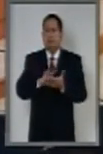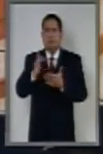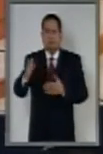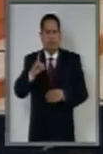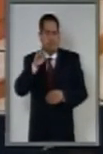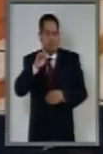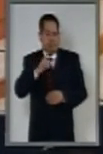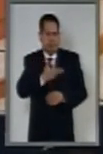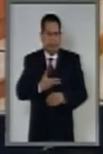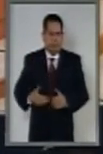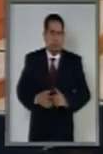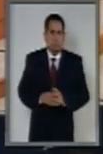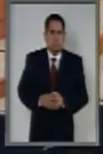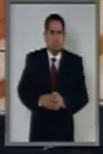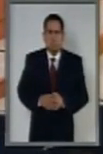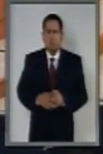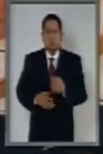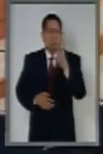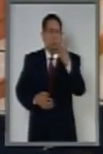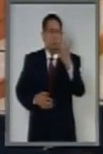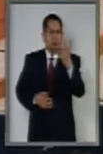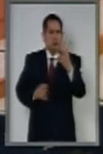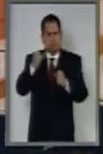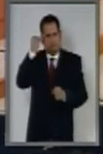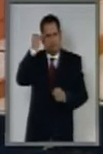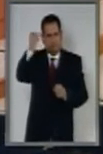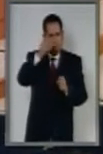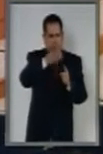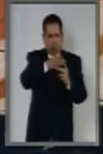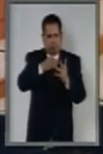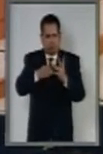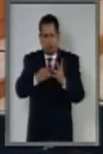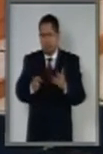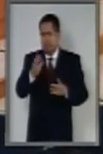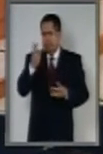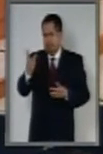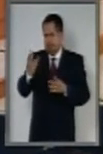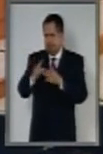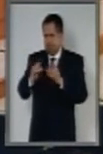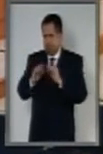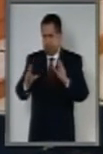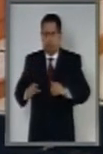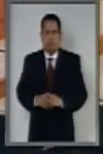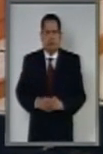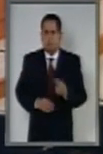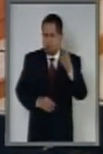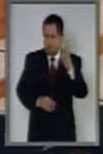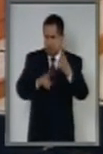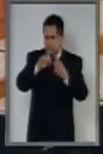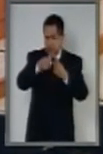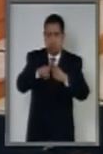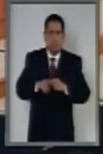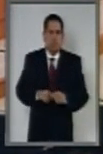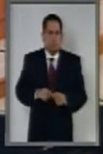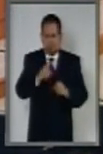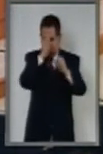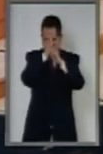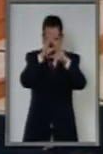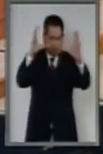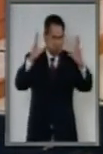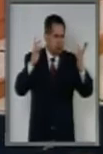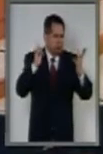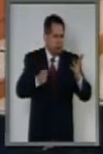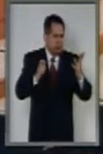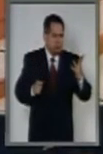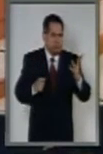presidenta. Cuatro ideas muy concretas y tres precisiones. La primera es tener claro